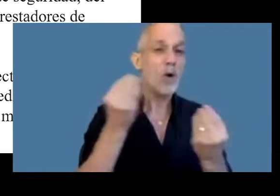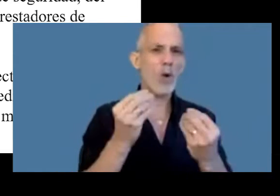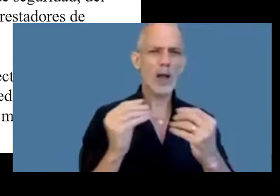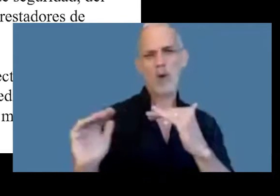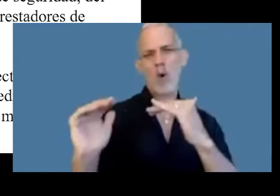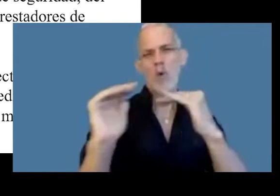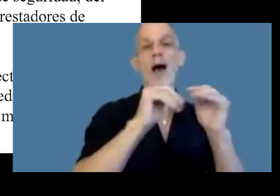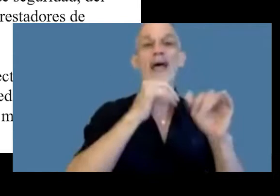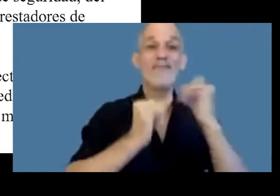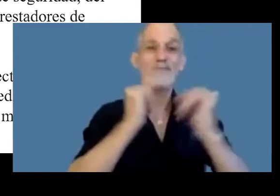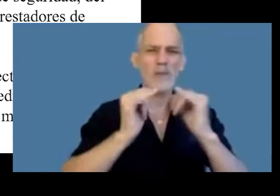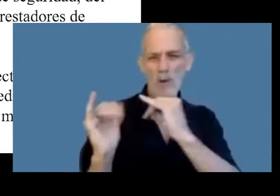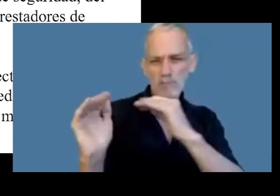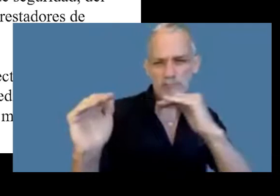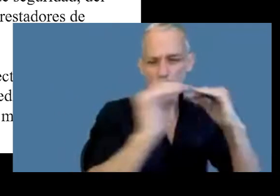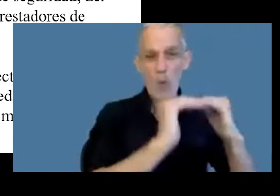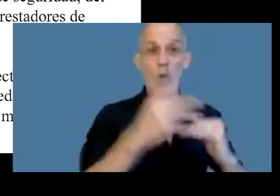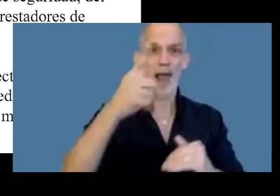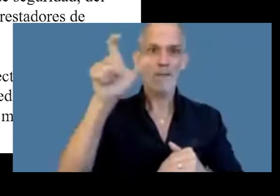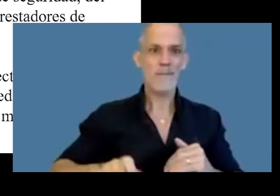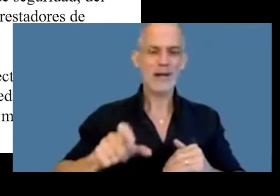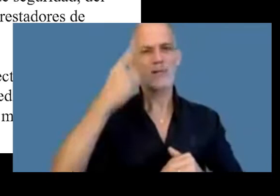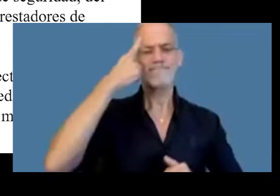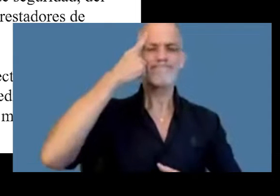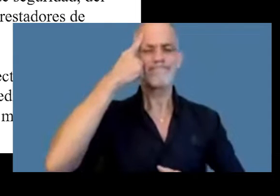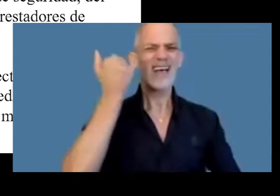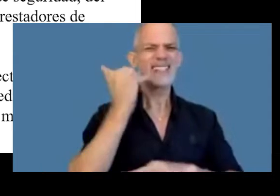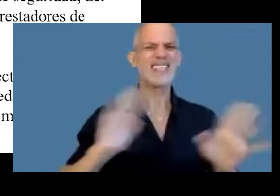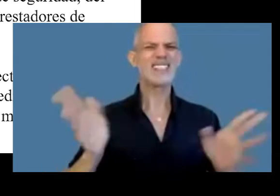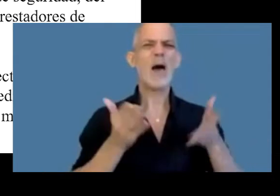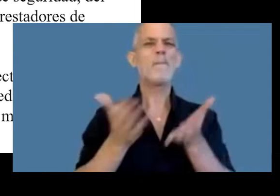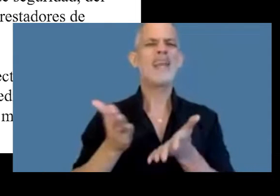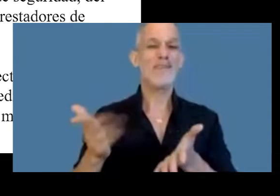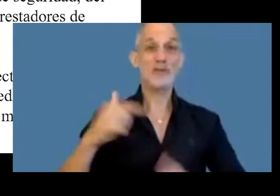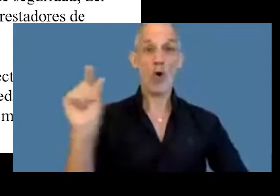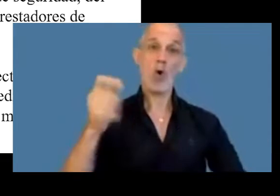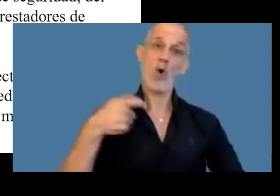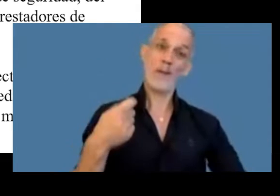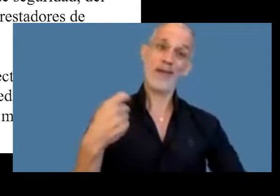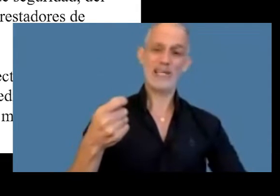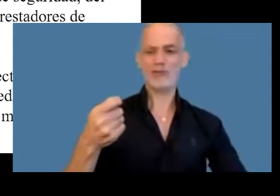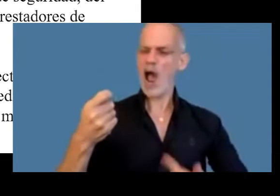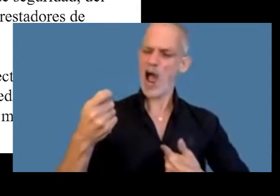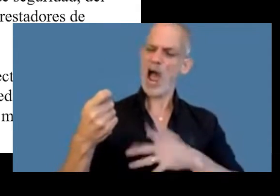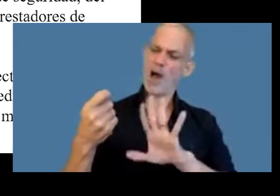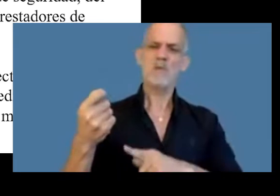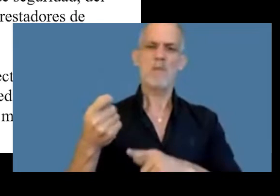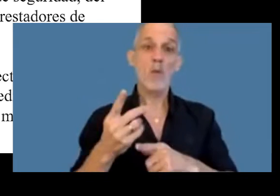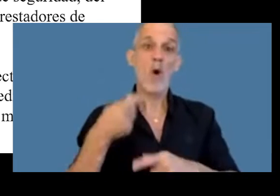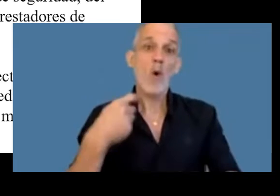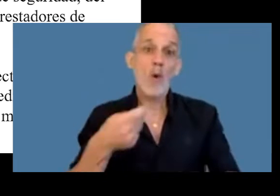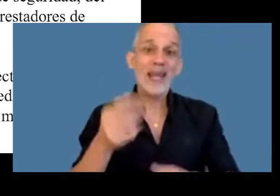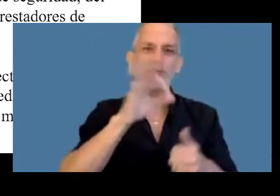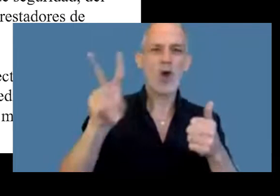información cuando una persona desea acceder al beneficio previsional ya sea a través de una jubilación o